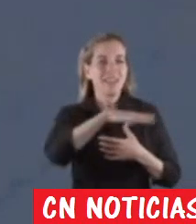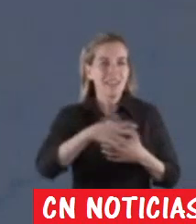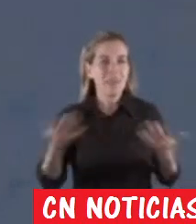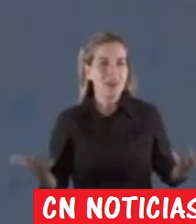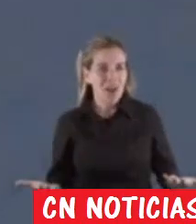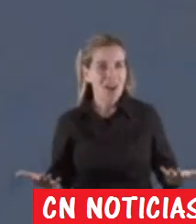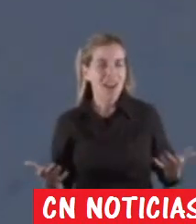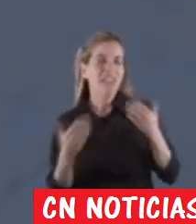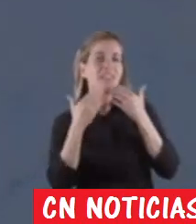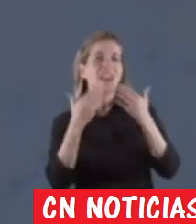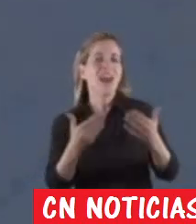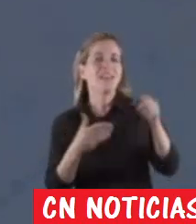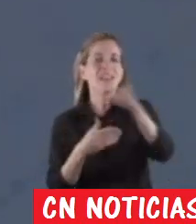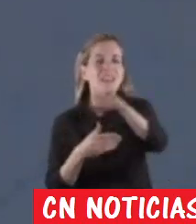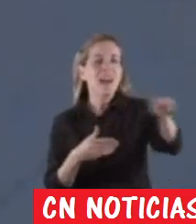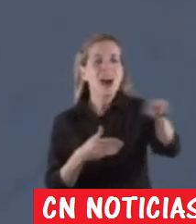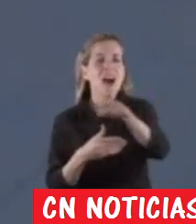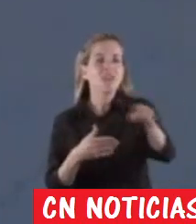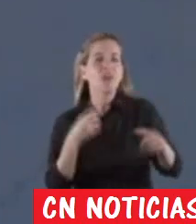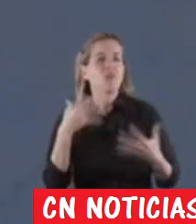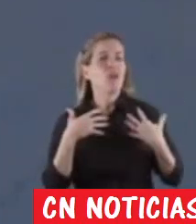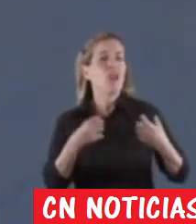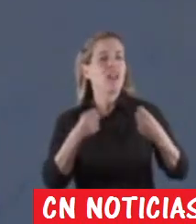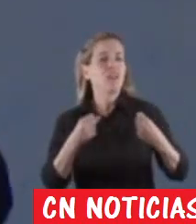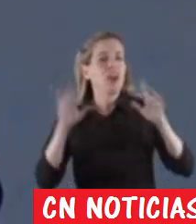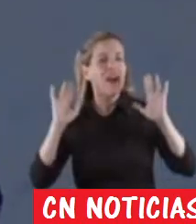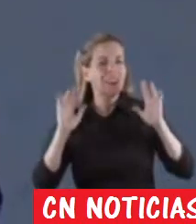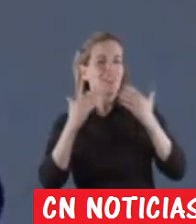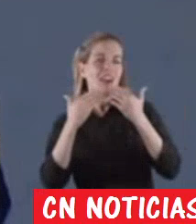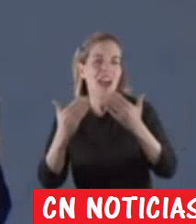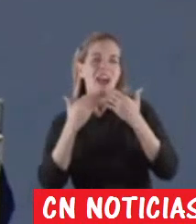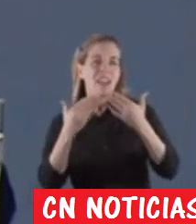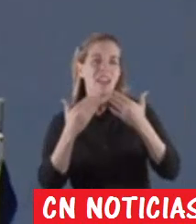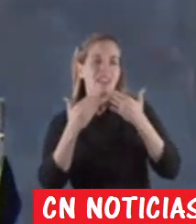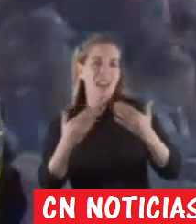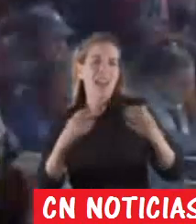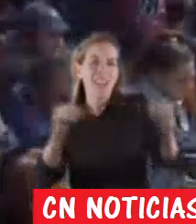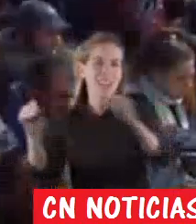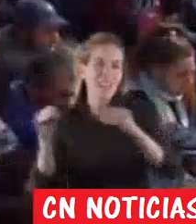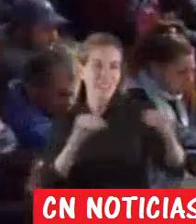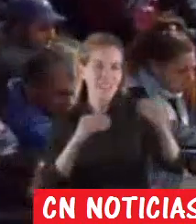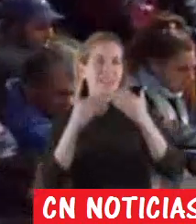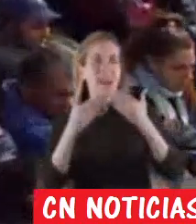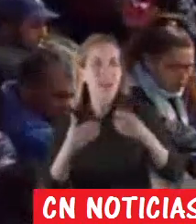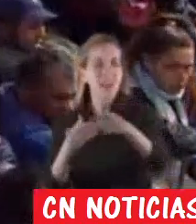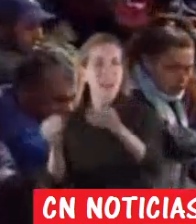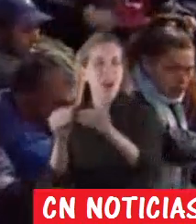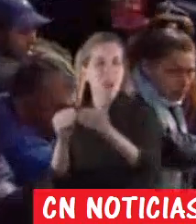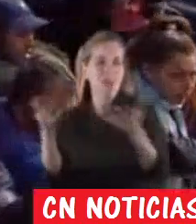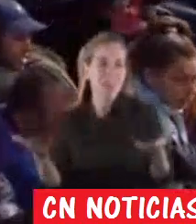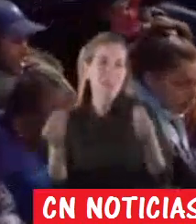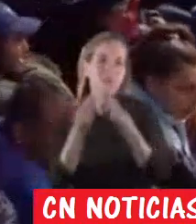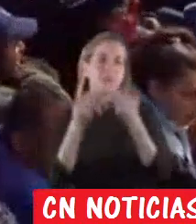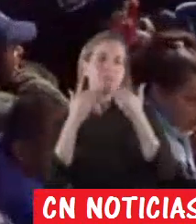No, gracias a todos ustedes por el esfuerzo. Todo esto, gracias, gracias, gracias mucho. Muchas gracias, compañera.